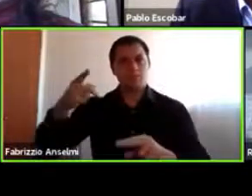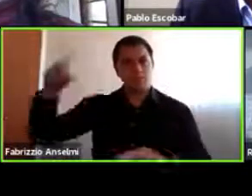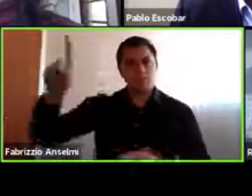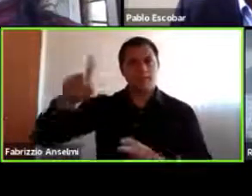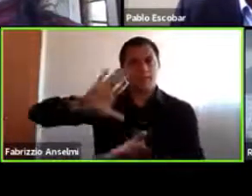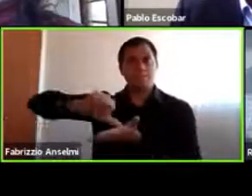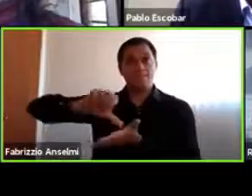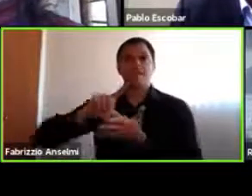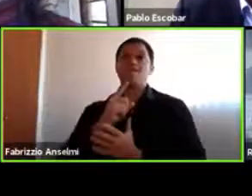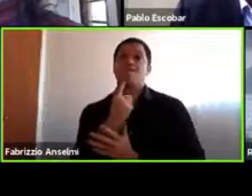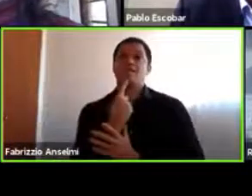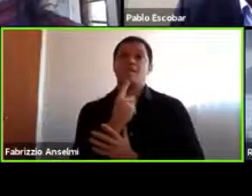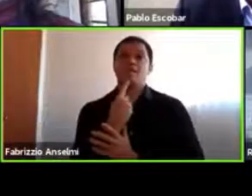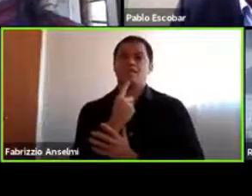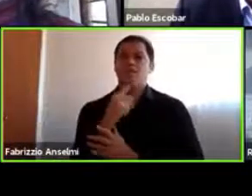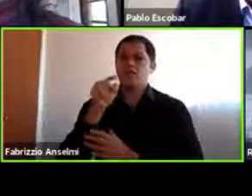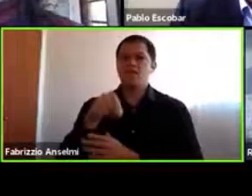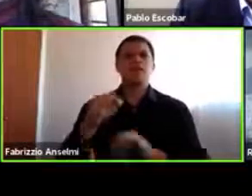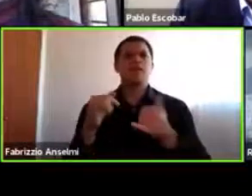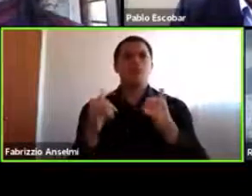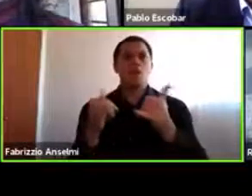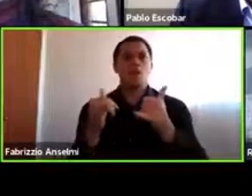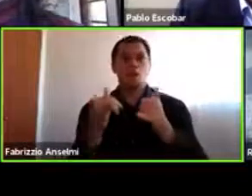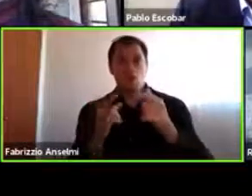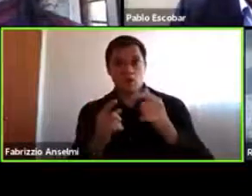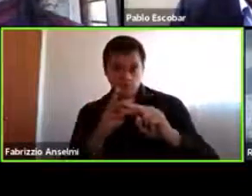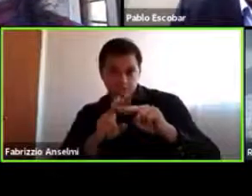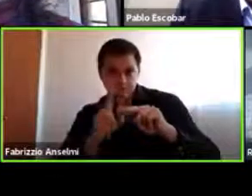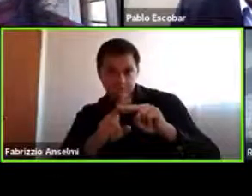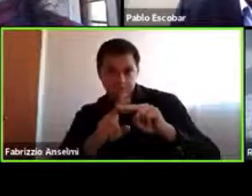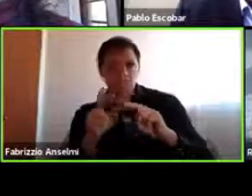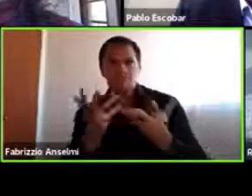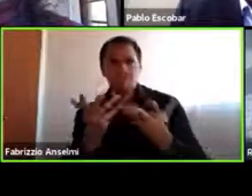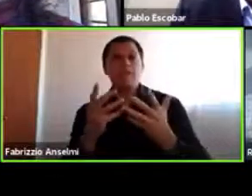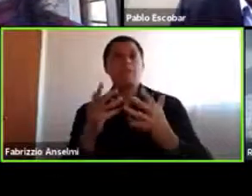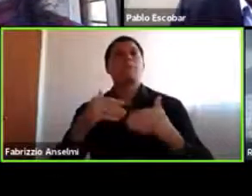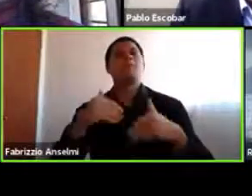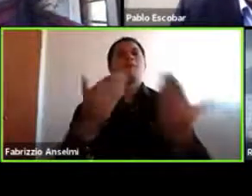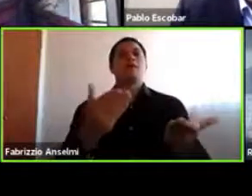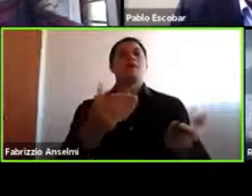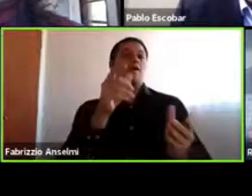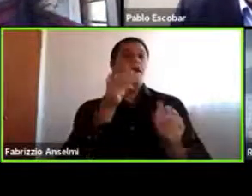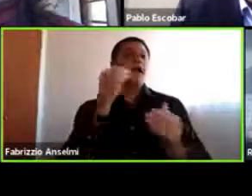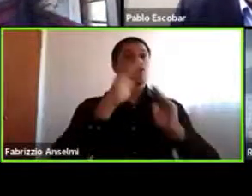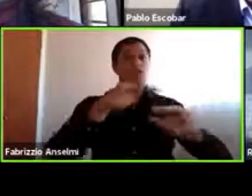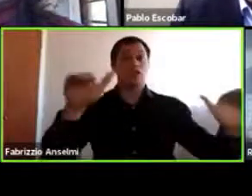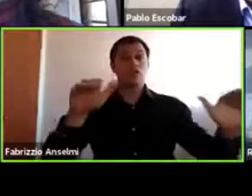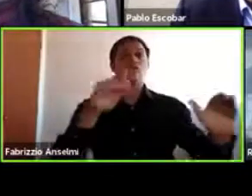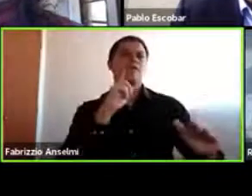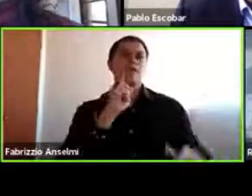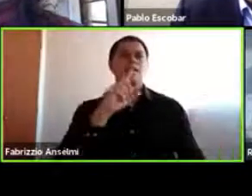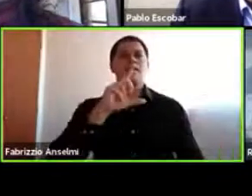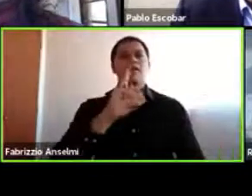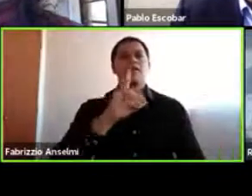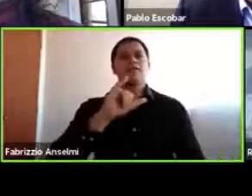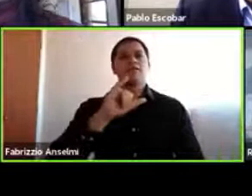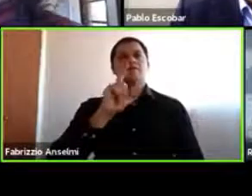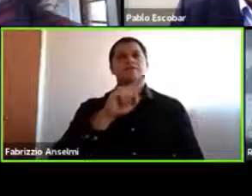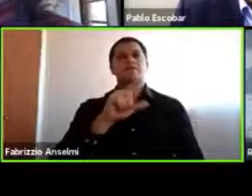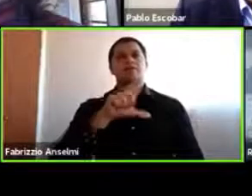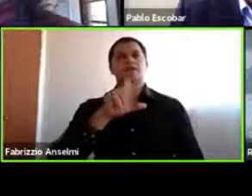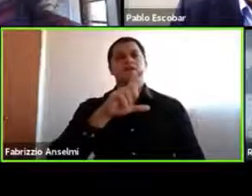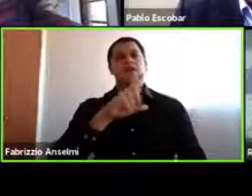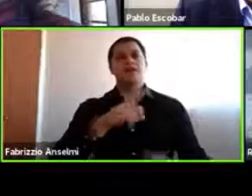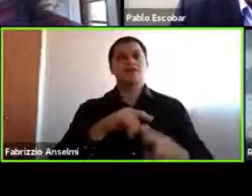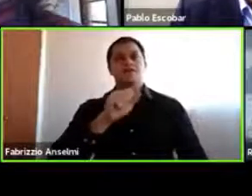que fue desarrollado inicialmente para tratar a niños con dislexia, para promover su conciencia fonológica,